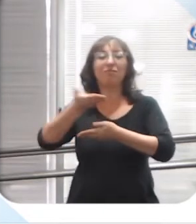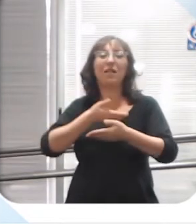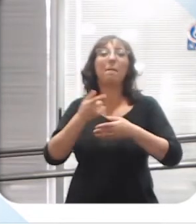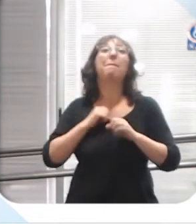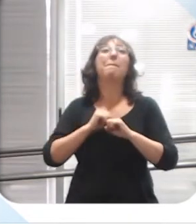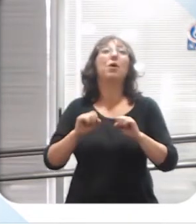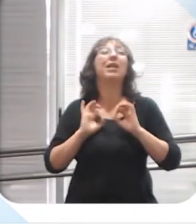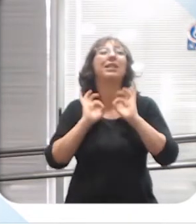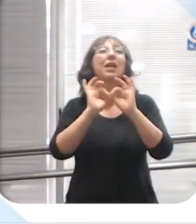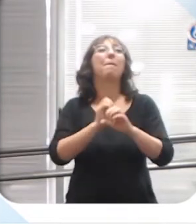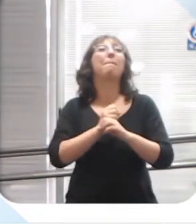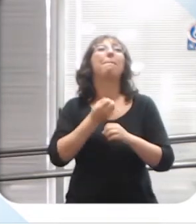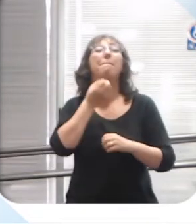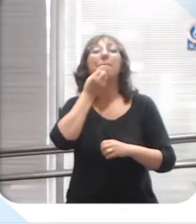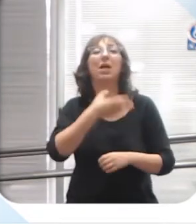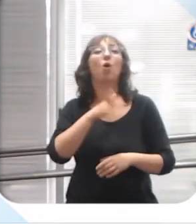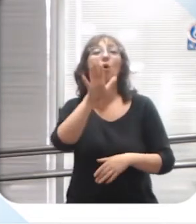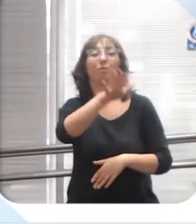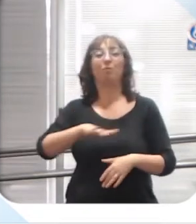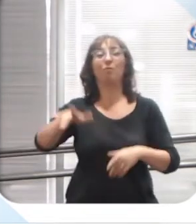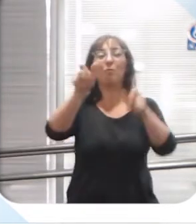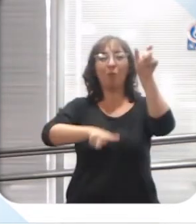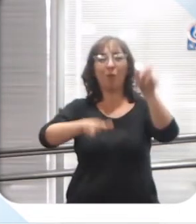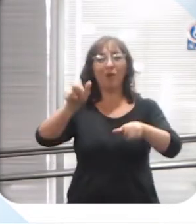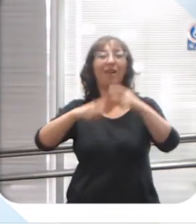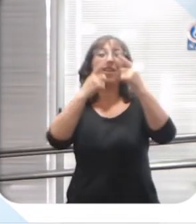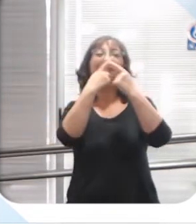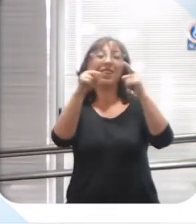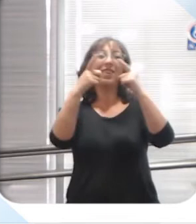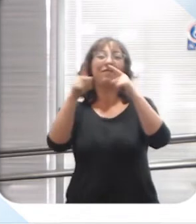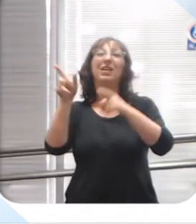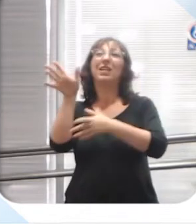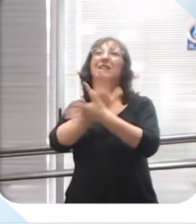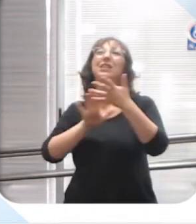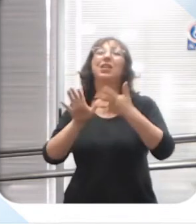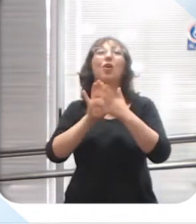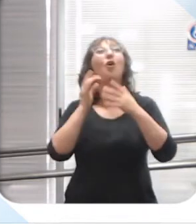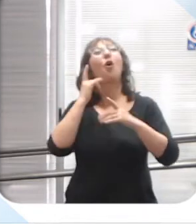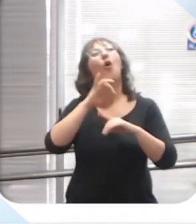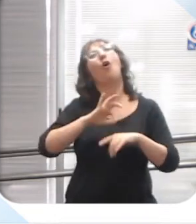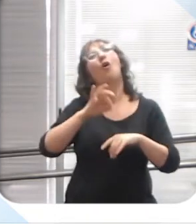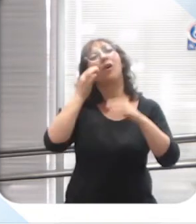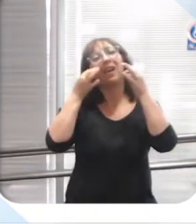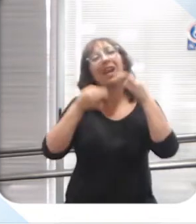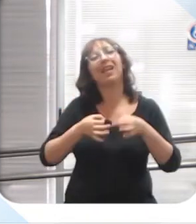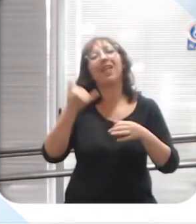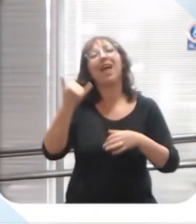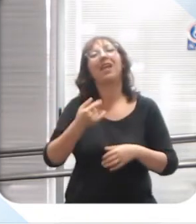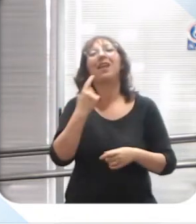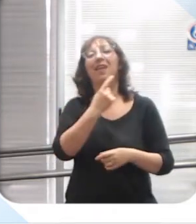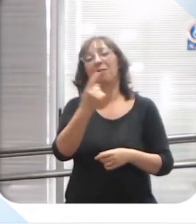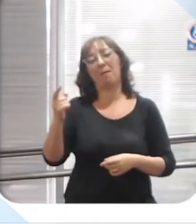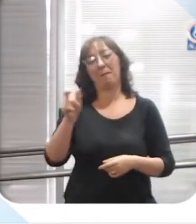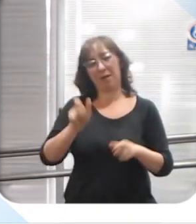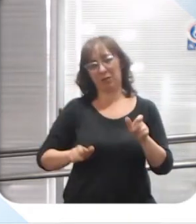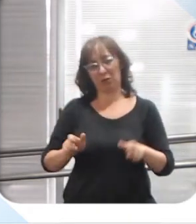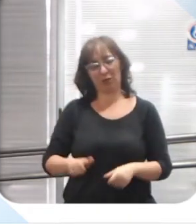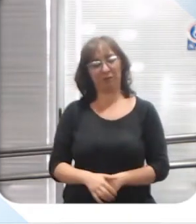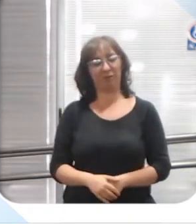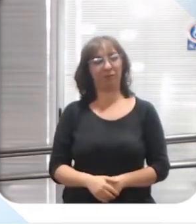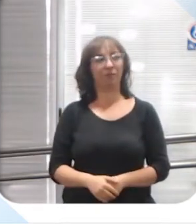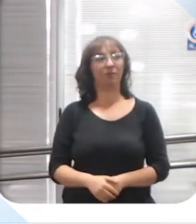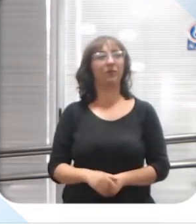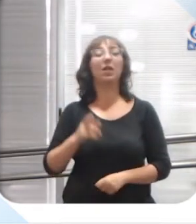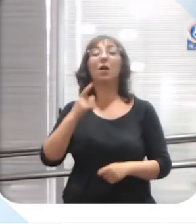llegar mejor a la población y a las diferentes situaciones o realidades que tienen las personas. Esto de